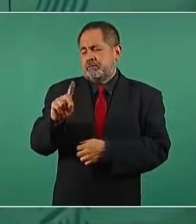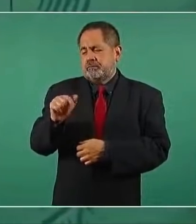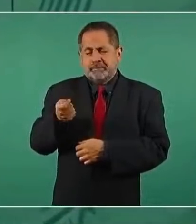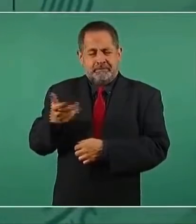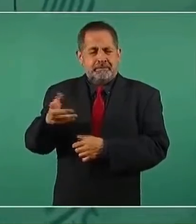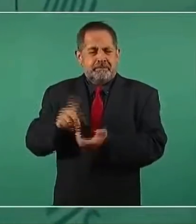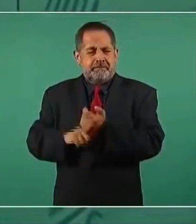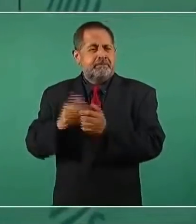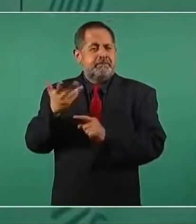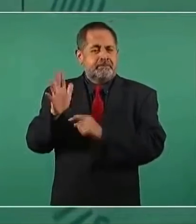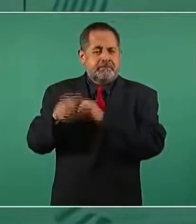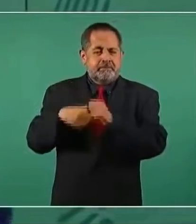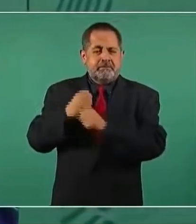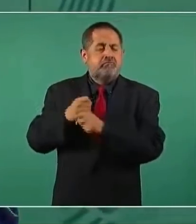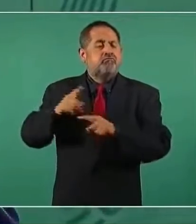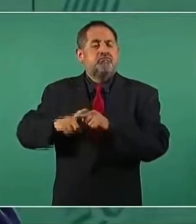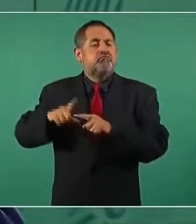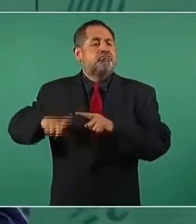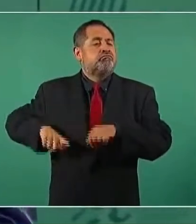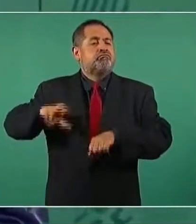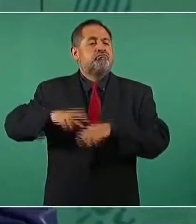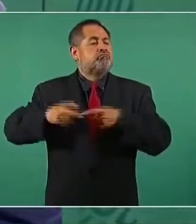10 años en que gobernó